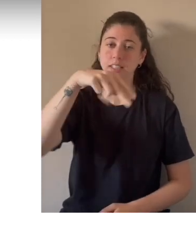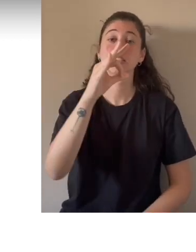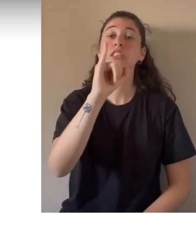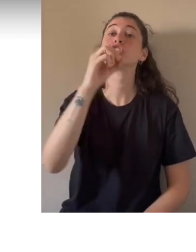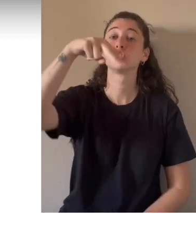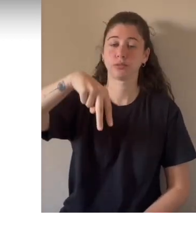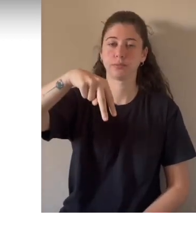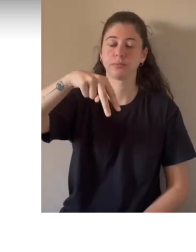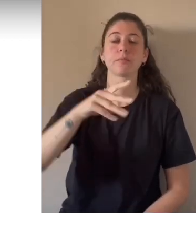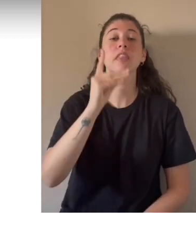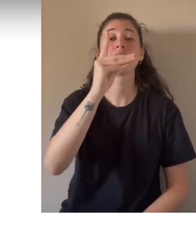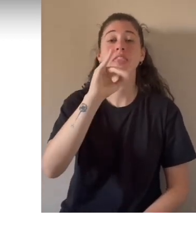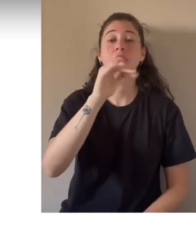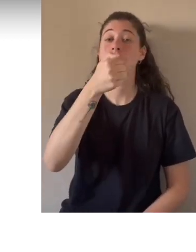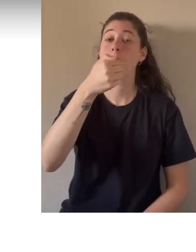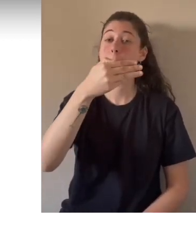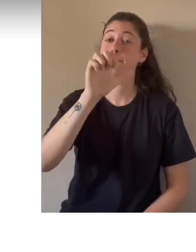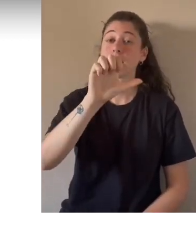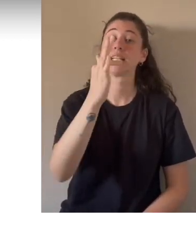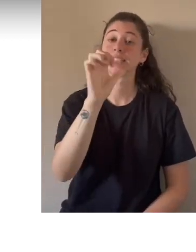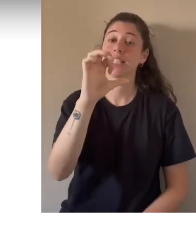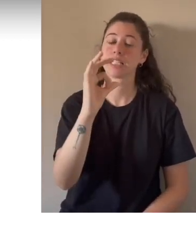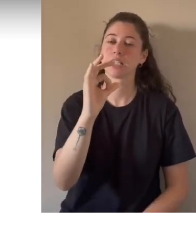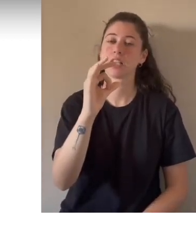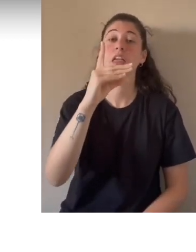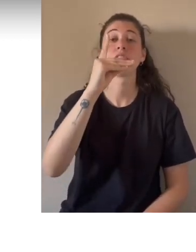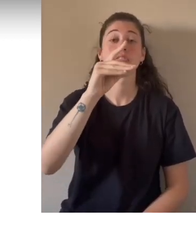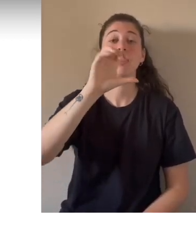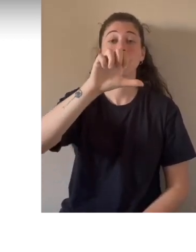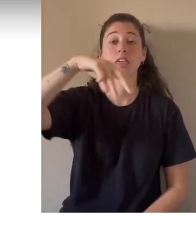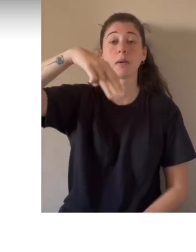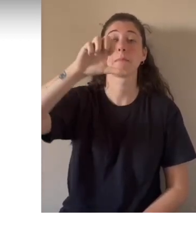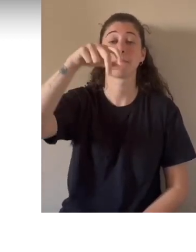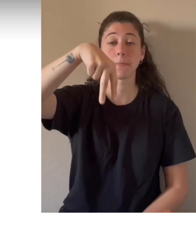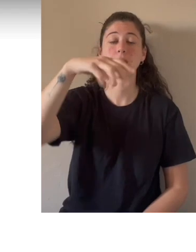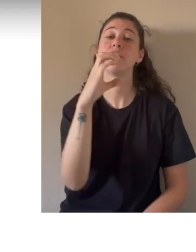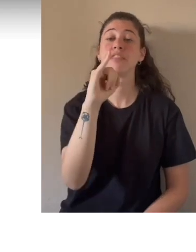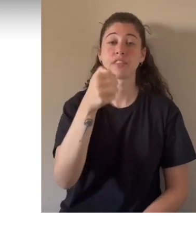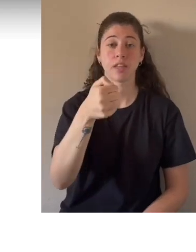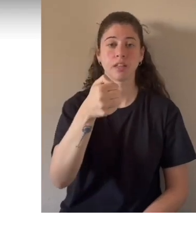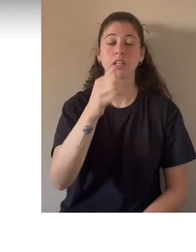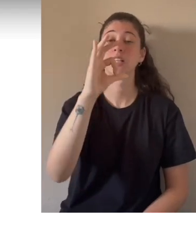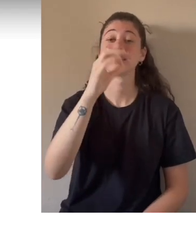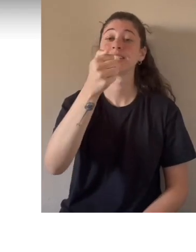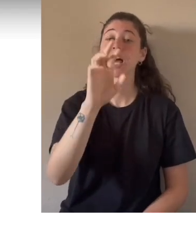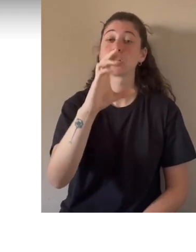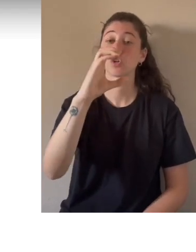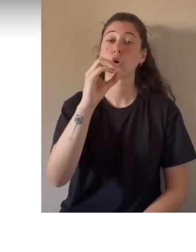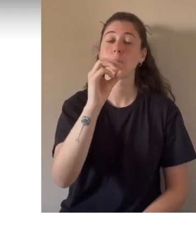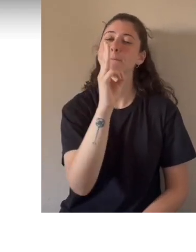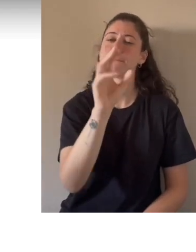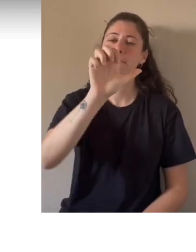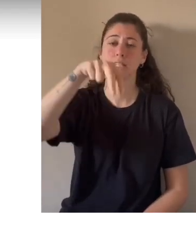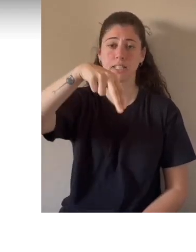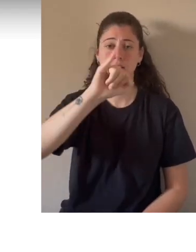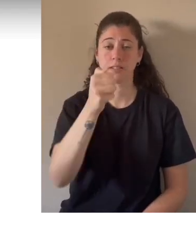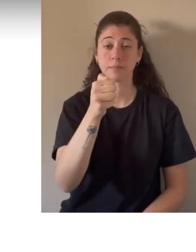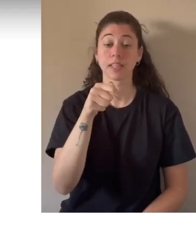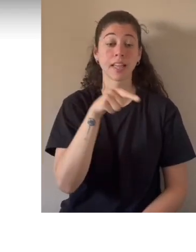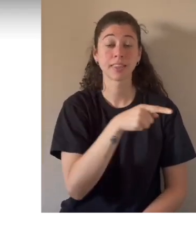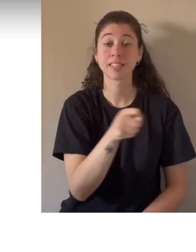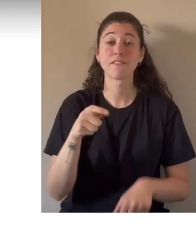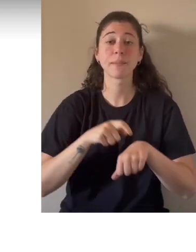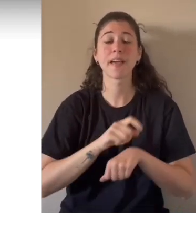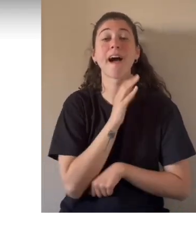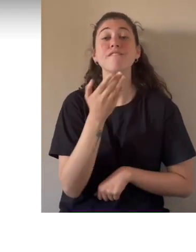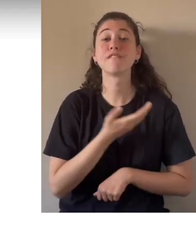diabetes, demencia, sarcopenia, que inciden considerablemente en la autonomía de las personas que las